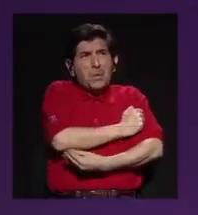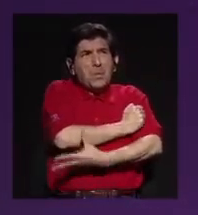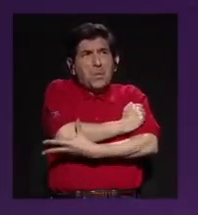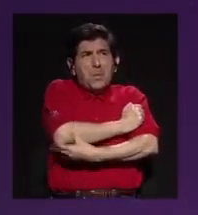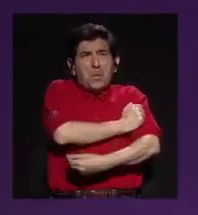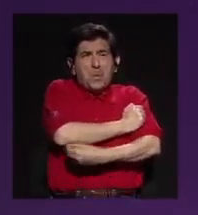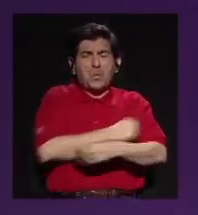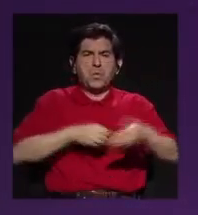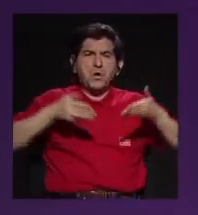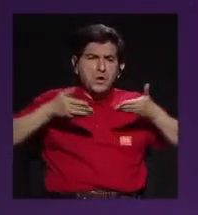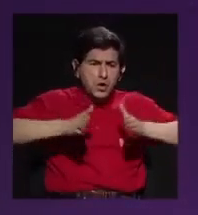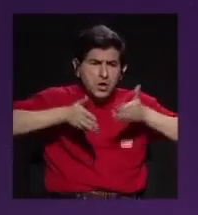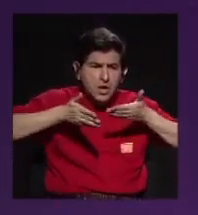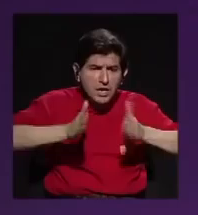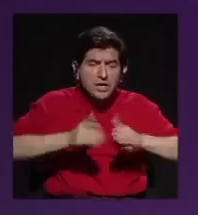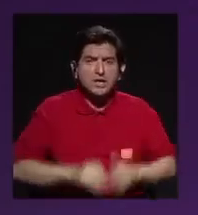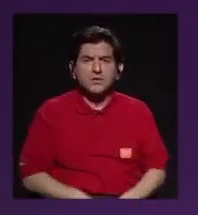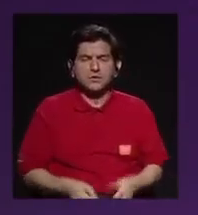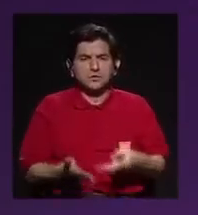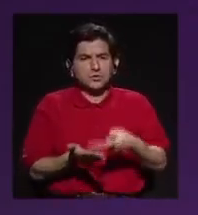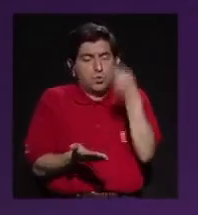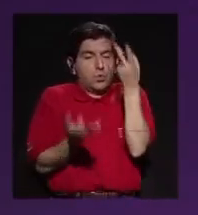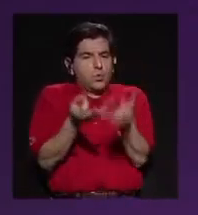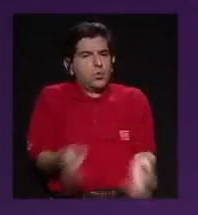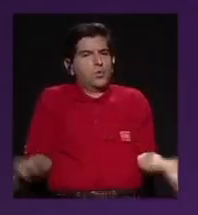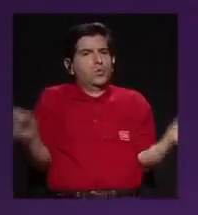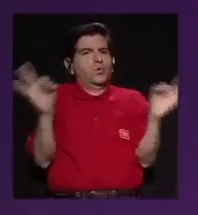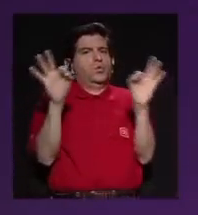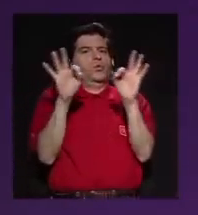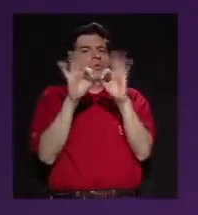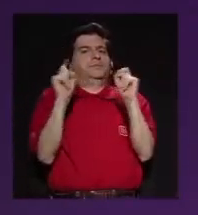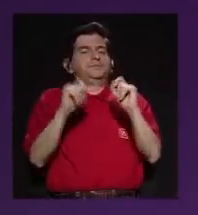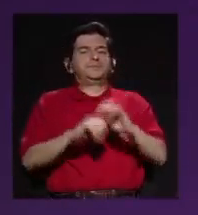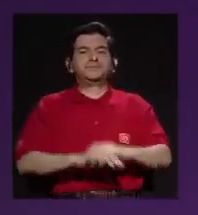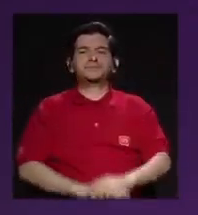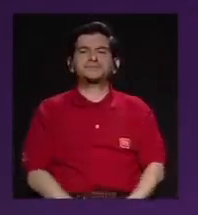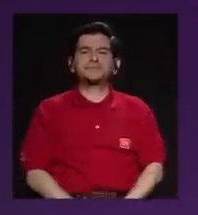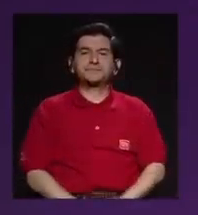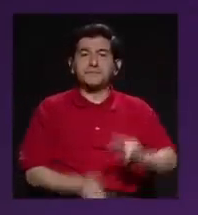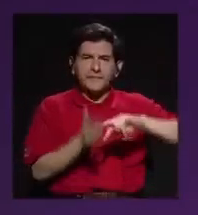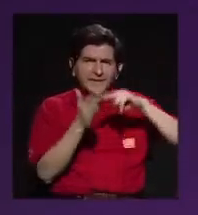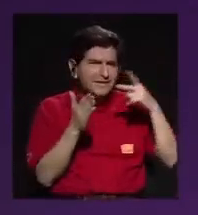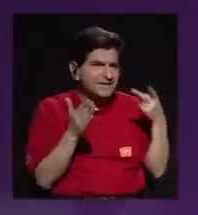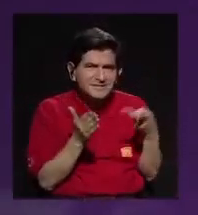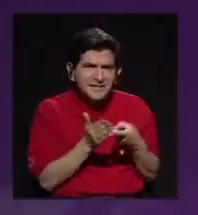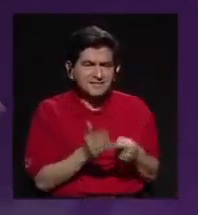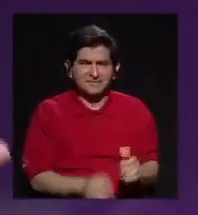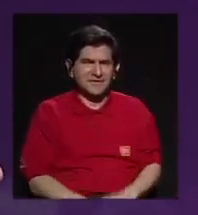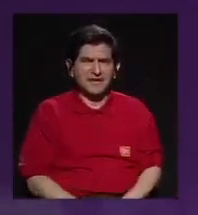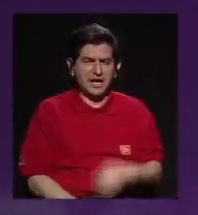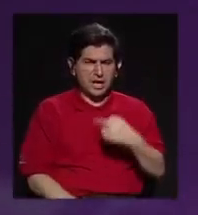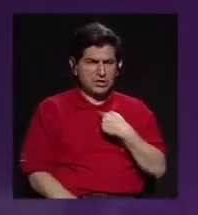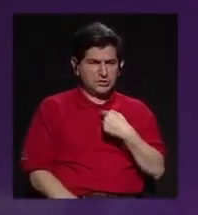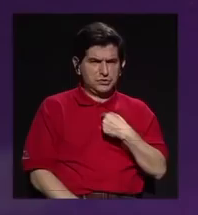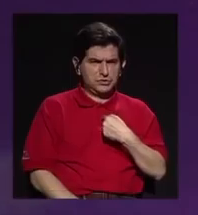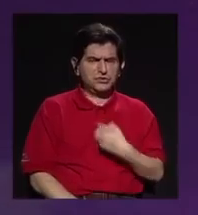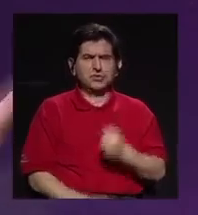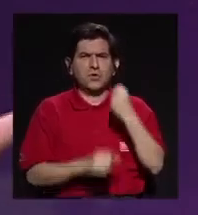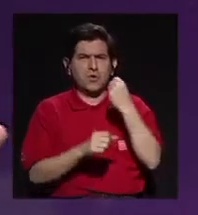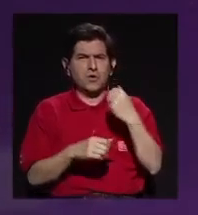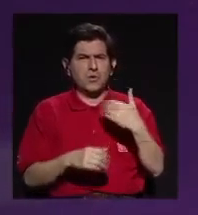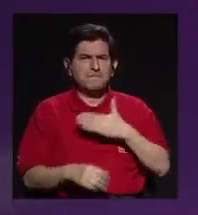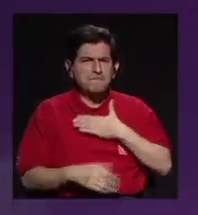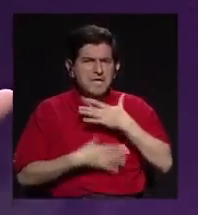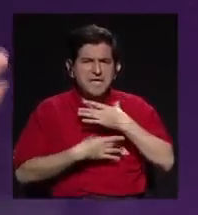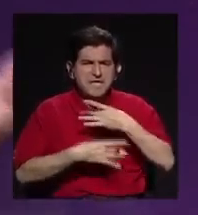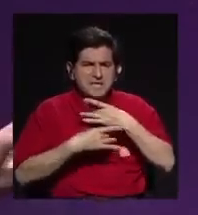sus hijos y hijas se convierten en un tesoro muy importante, ¿verdad? Es decir, se convierten en... ¿dónde pongo yo mis fuerzas y qué es